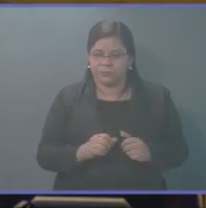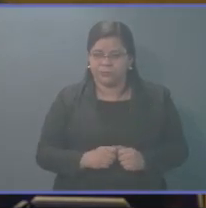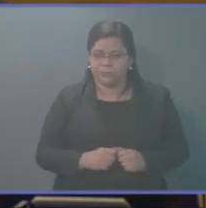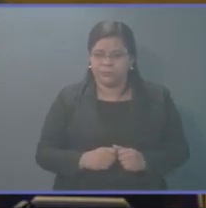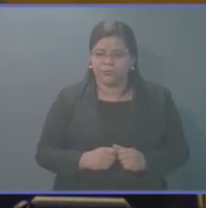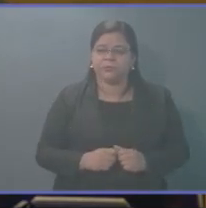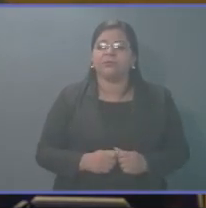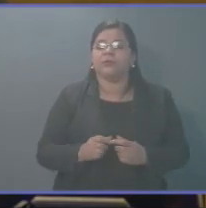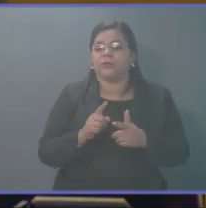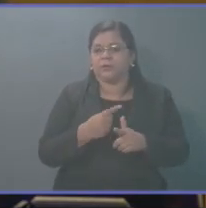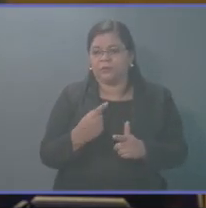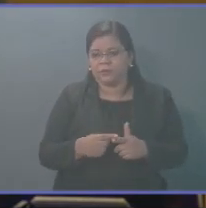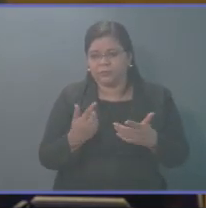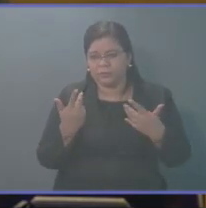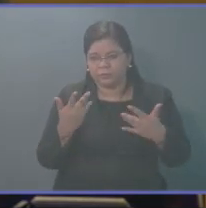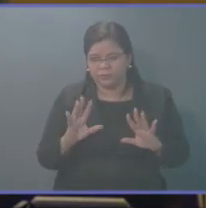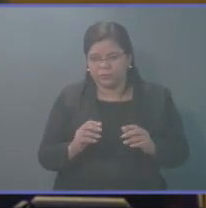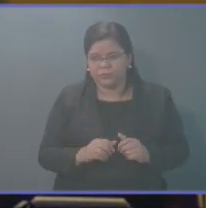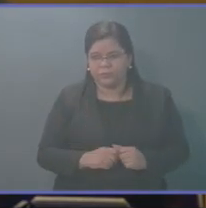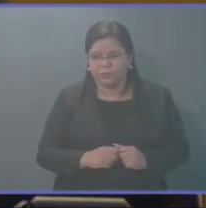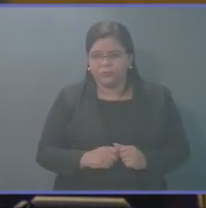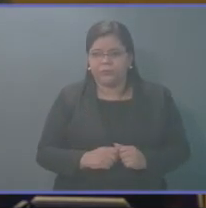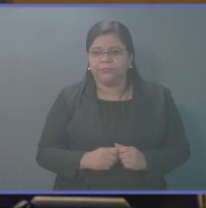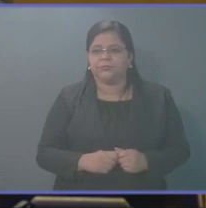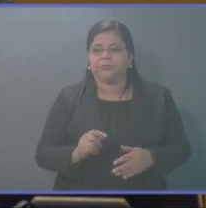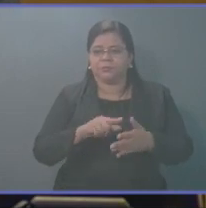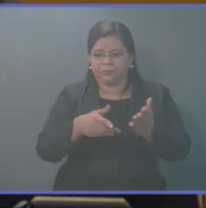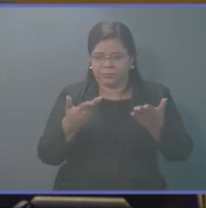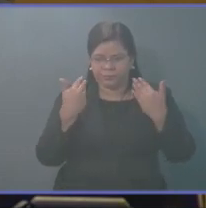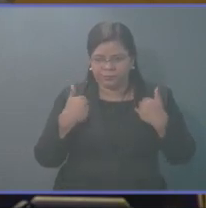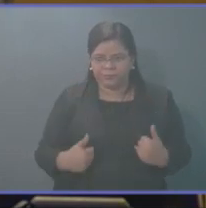violaciones de los derechos humanos.